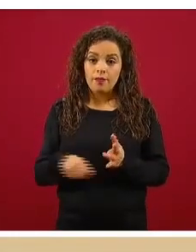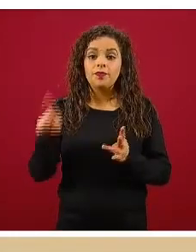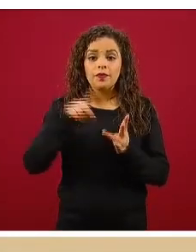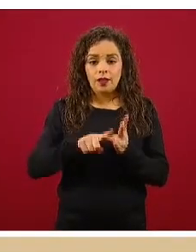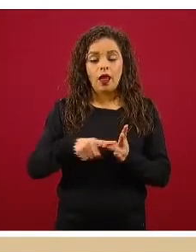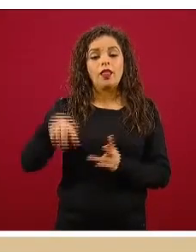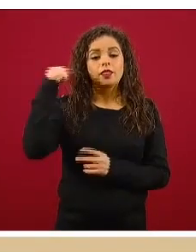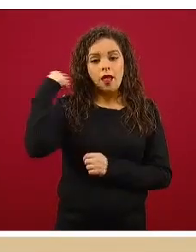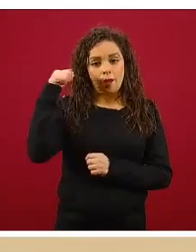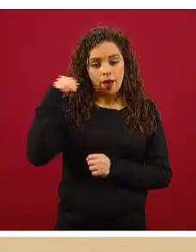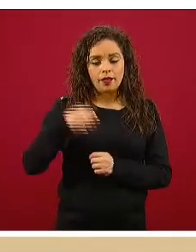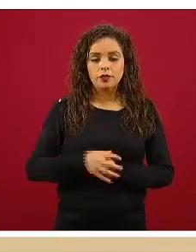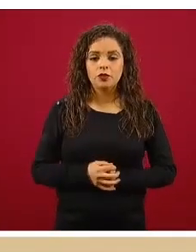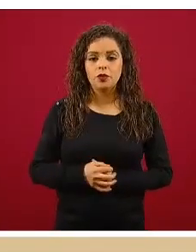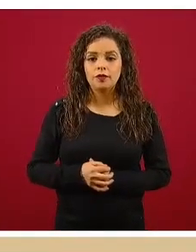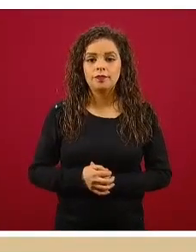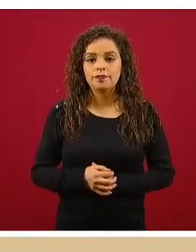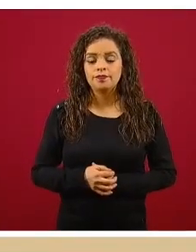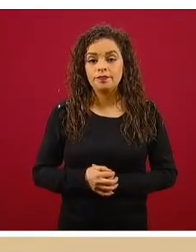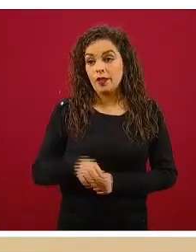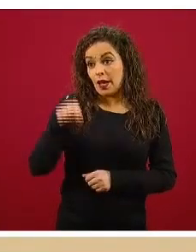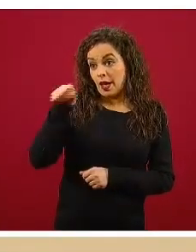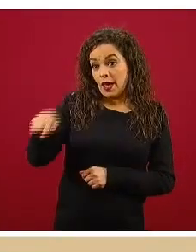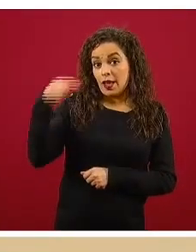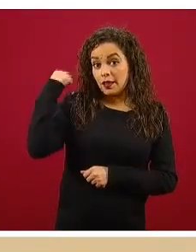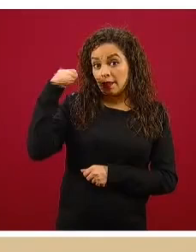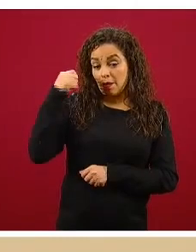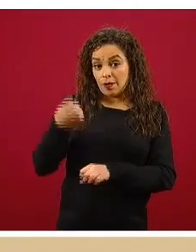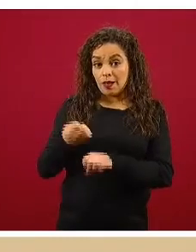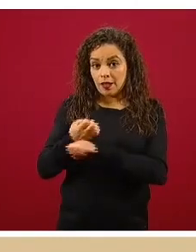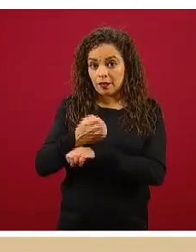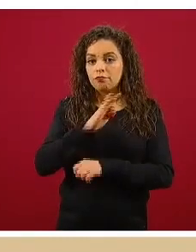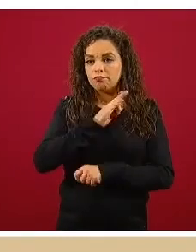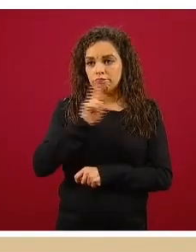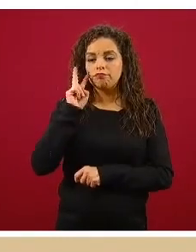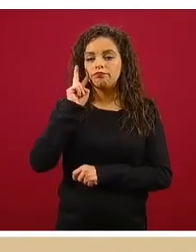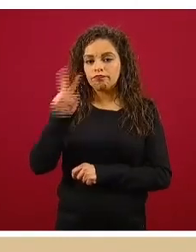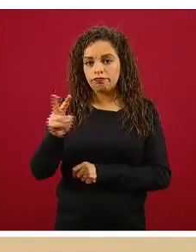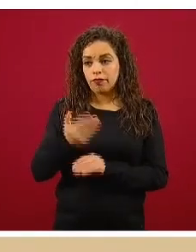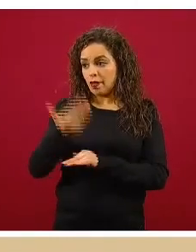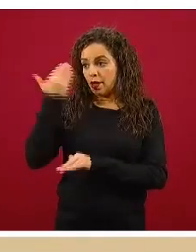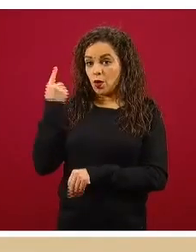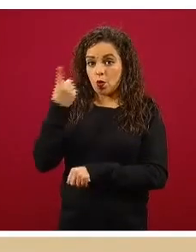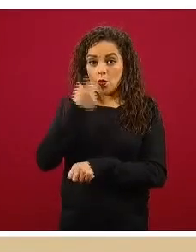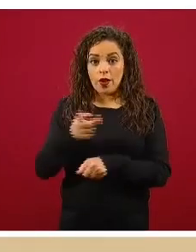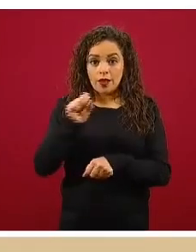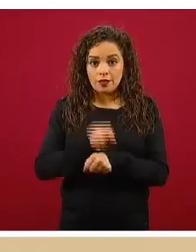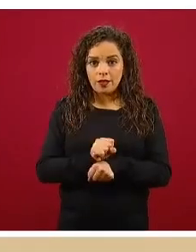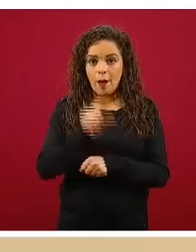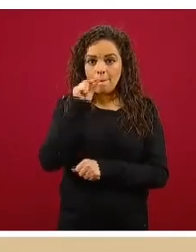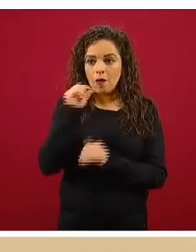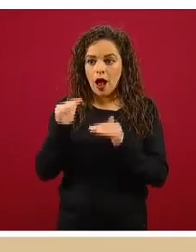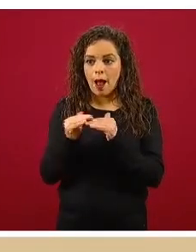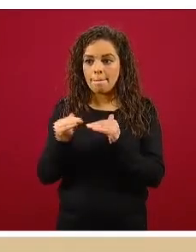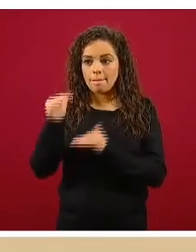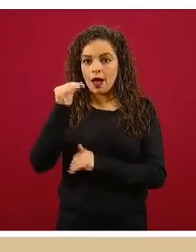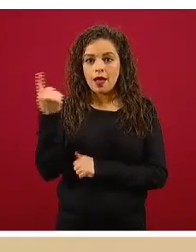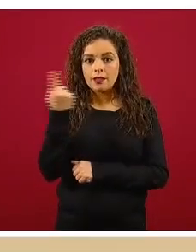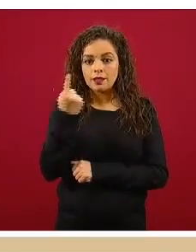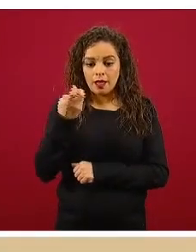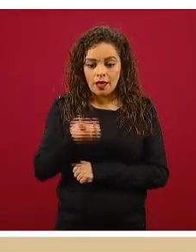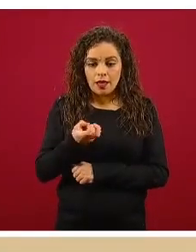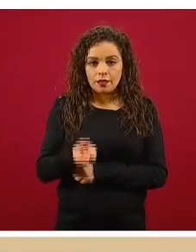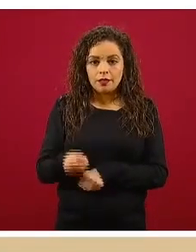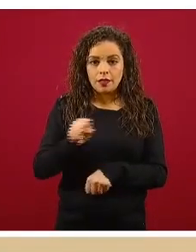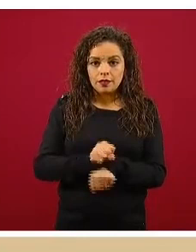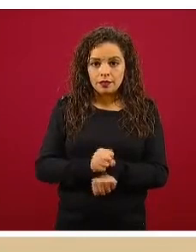aunque inclusive en el estado de Tabasco podemos ver cómo la tasa de incidencia de hace una semana era un poco mayor que esta, lo que quiere decir que en una